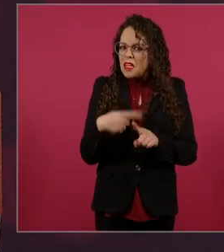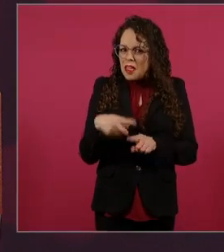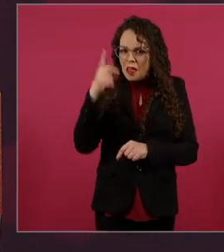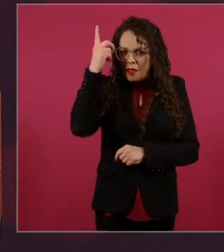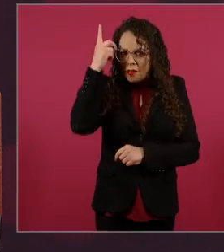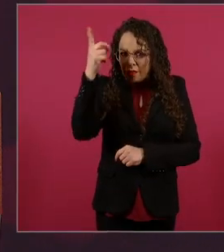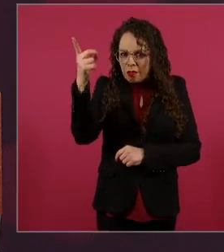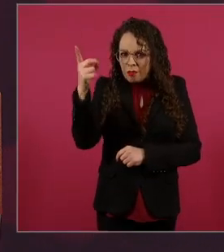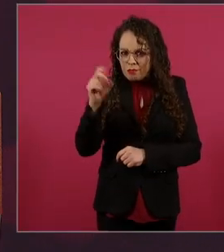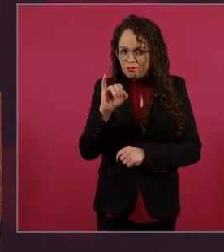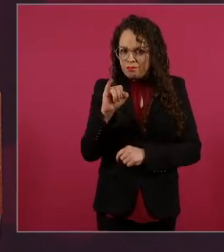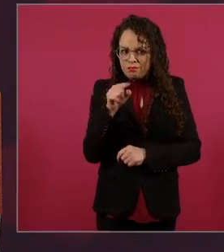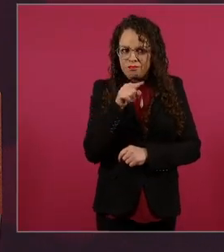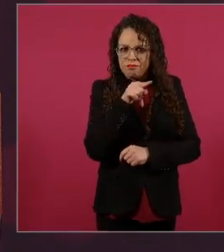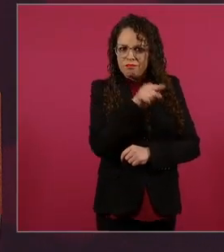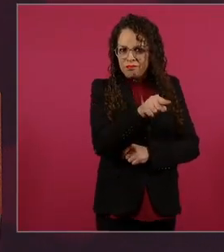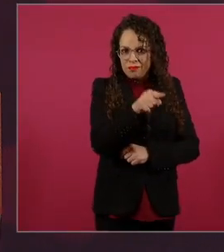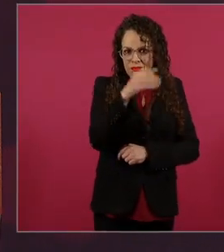pero por lo general